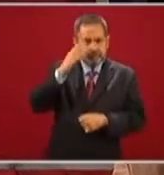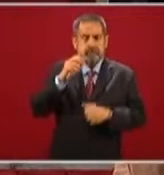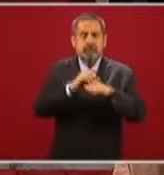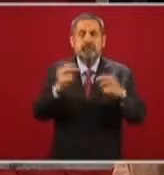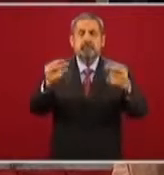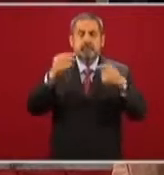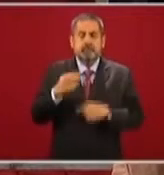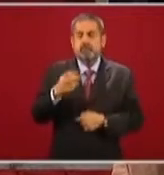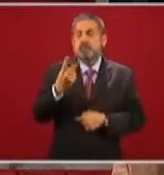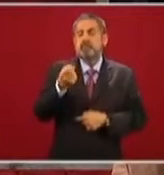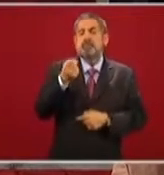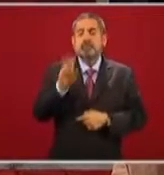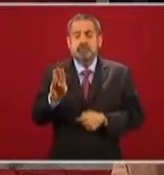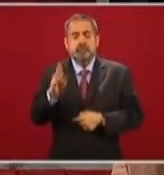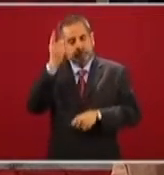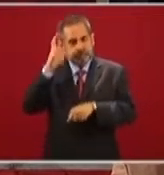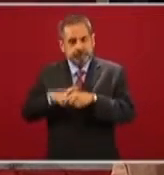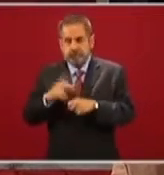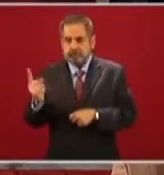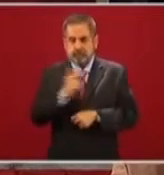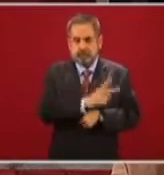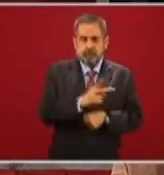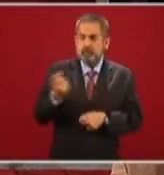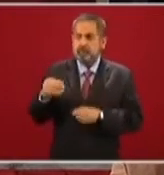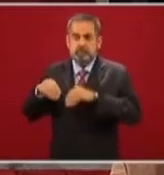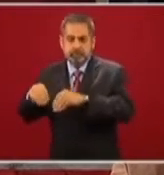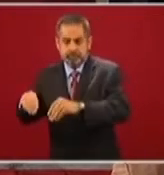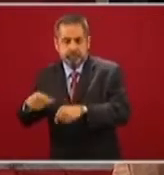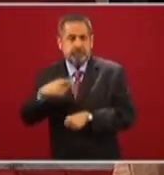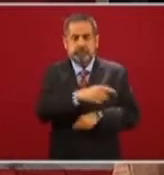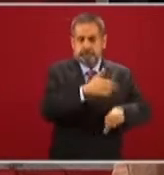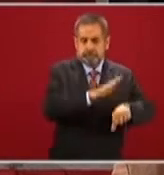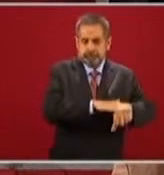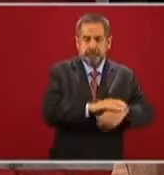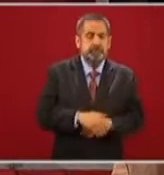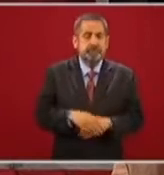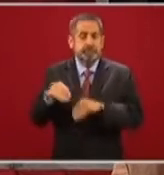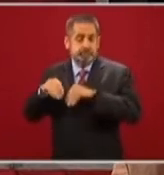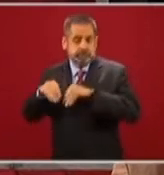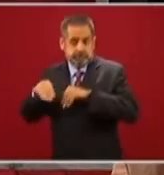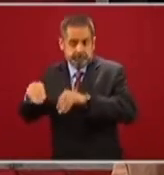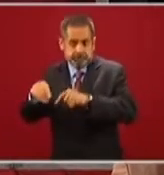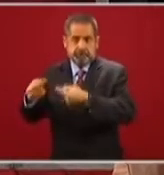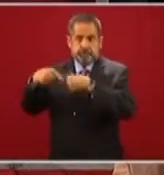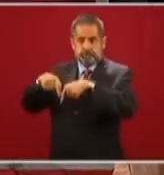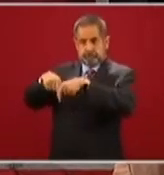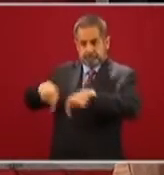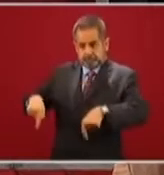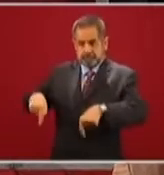subdirecciones, una operativa y otra administrativa. De la operativa depende una dirección de